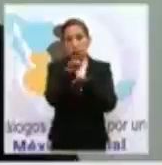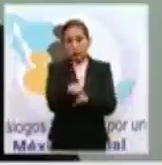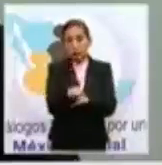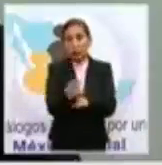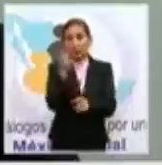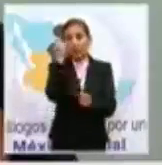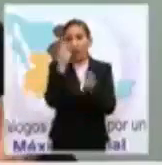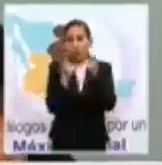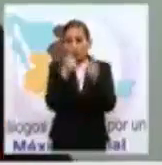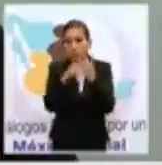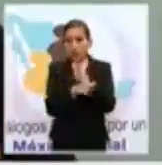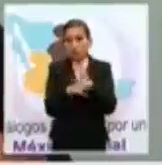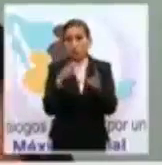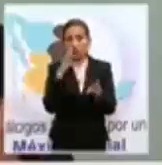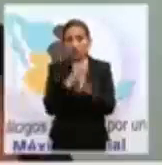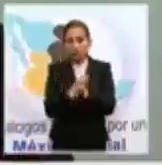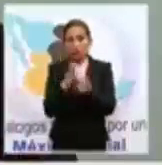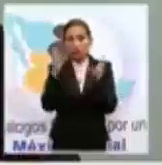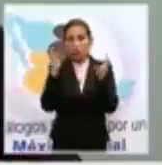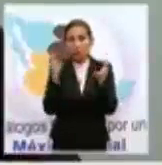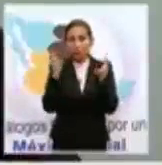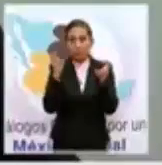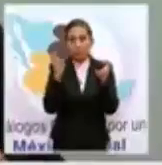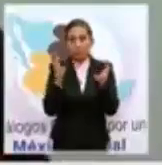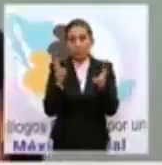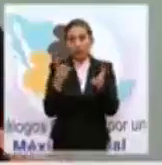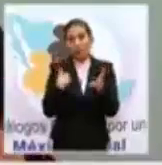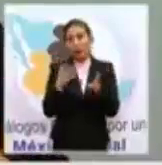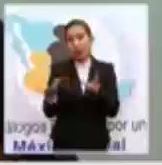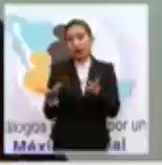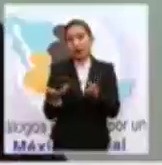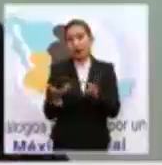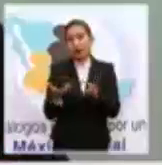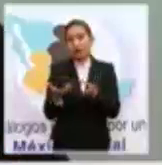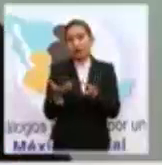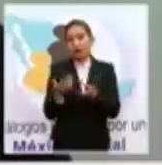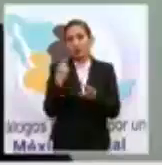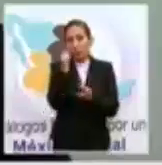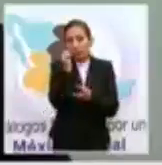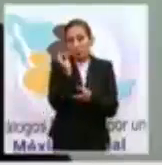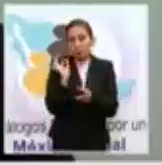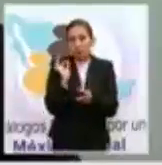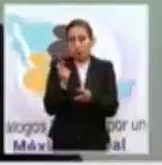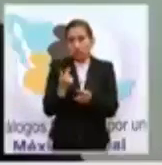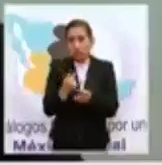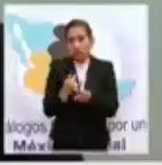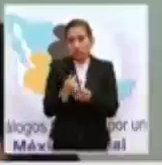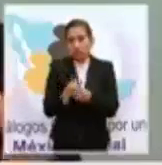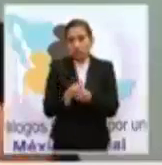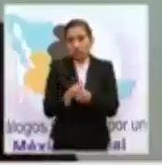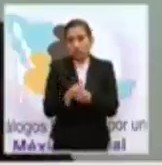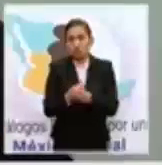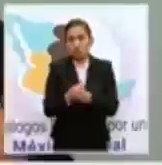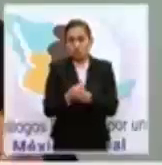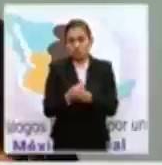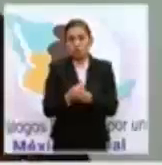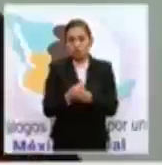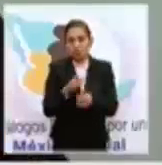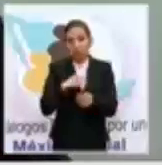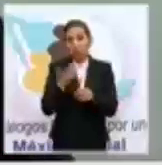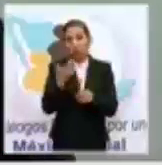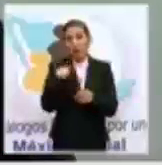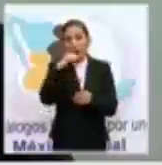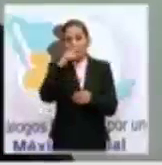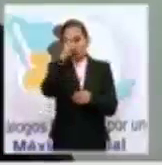algunos de estos elementos. Por ejemplo, a mí el tema que digamos, con lo que me metí un poquitito más, violencia escolar, pero violencia en